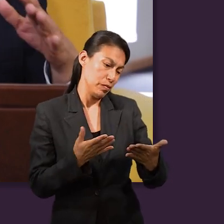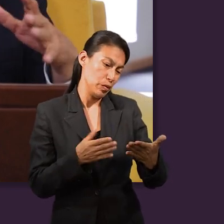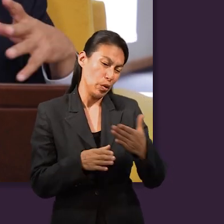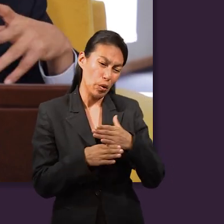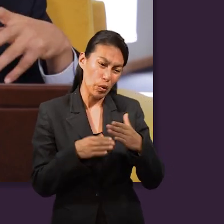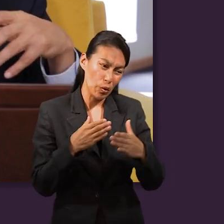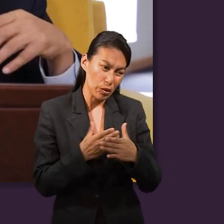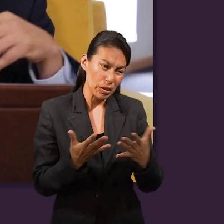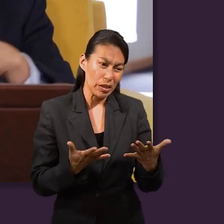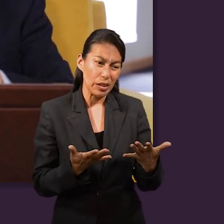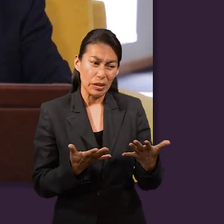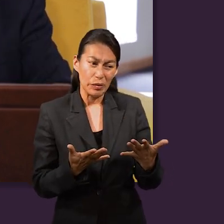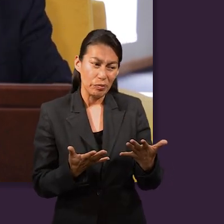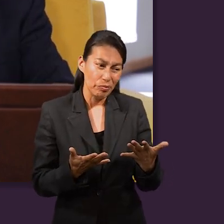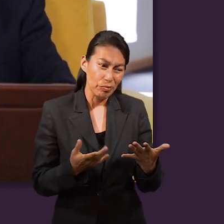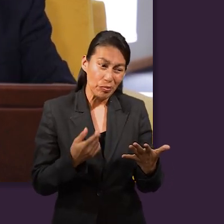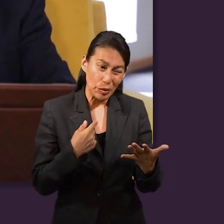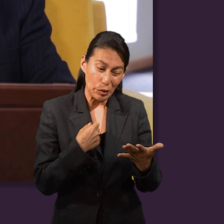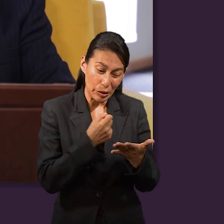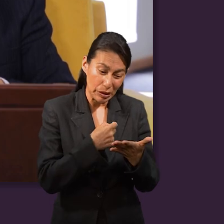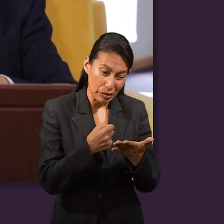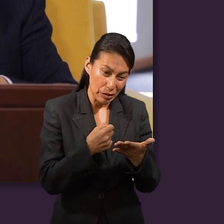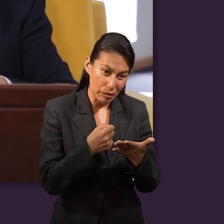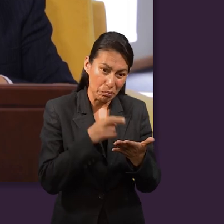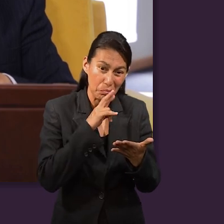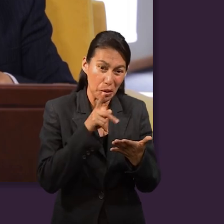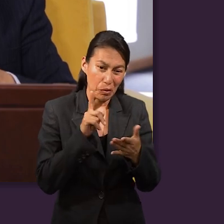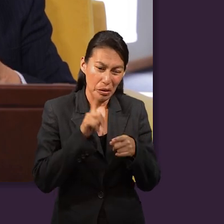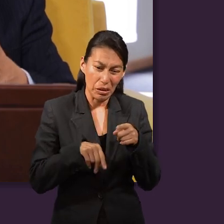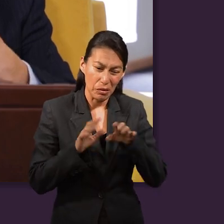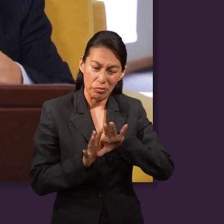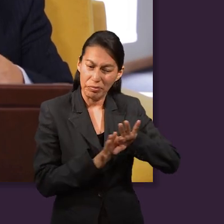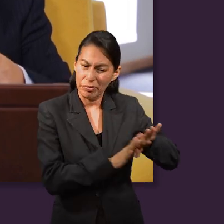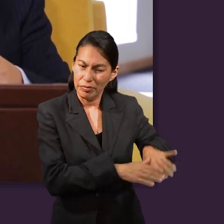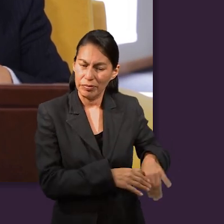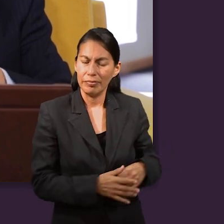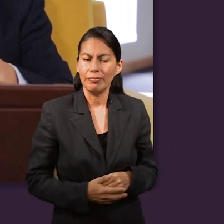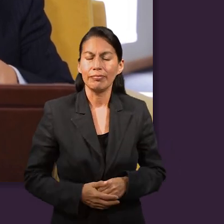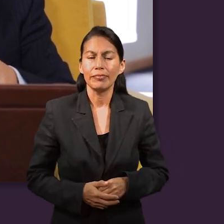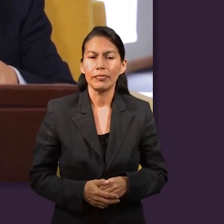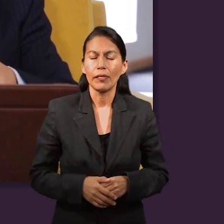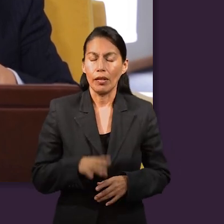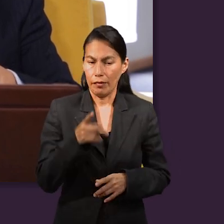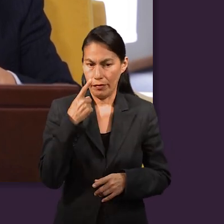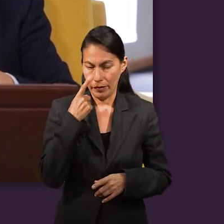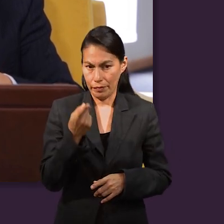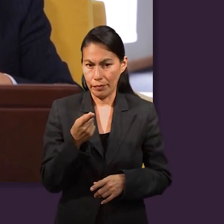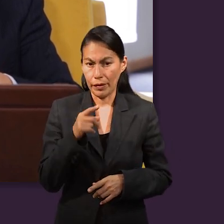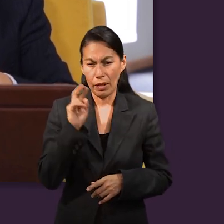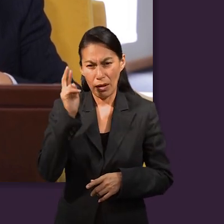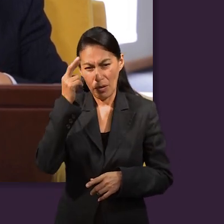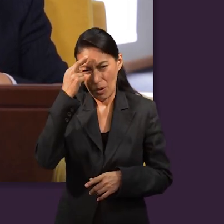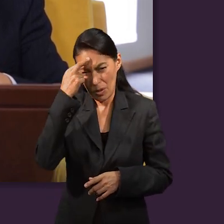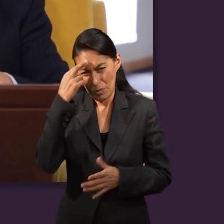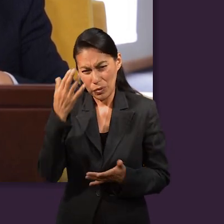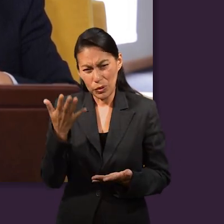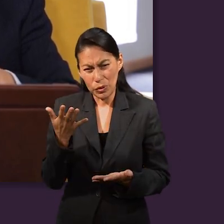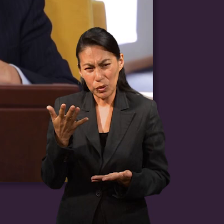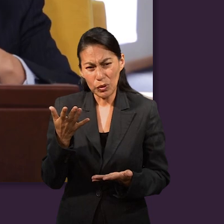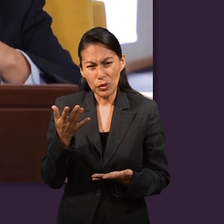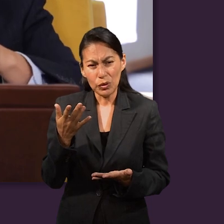hay algunas algunos detalles que si yo hubiera escrito quizá los hubiera los hubiera dejado fuera